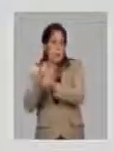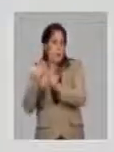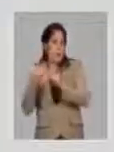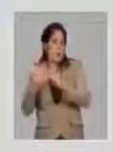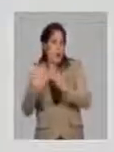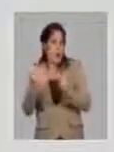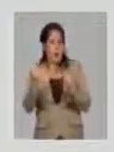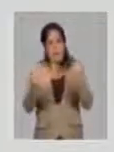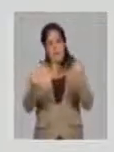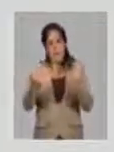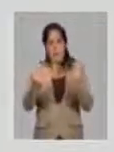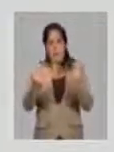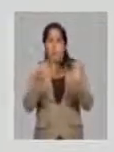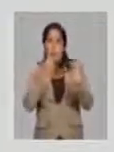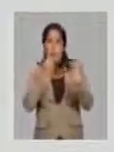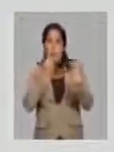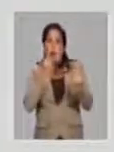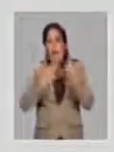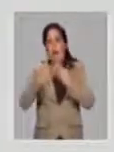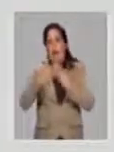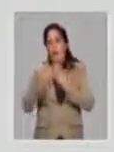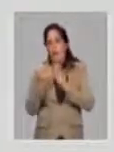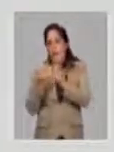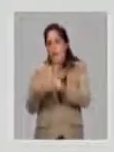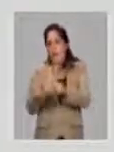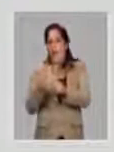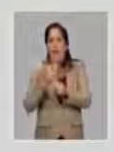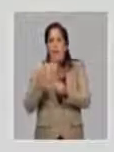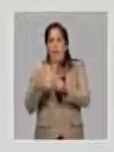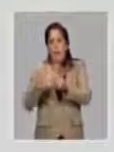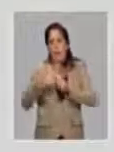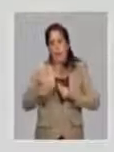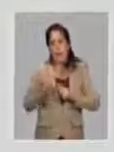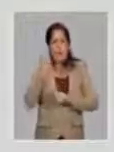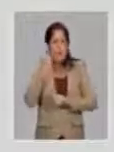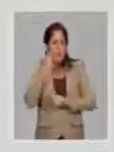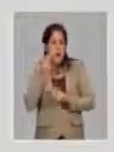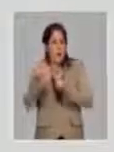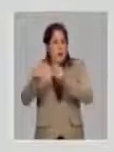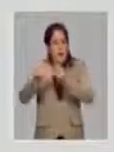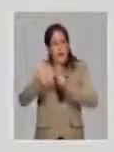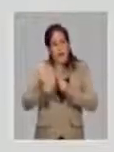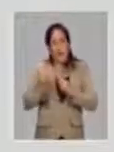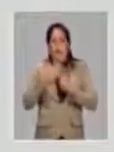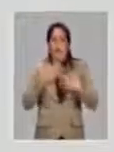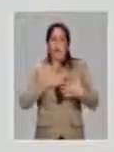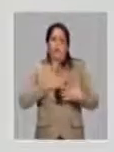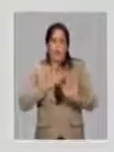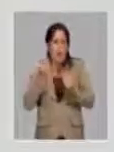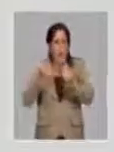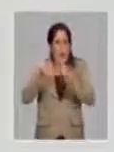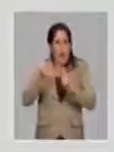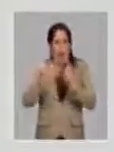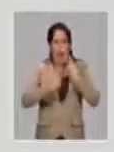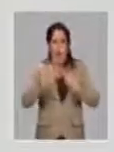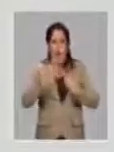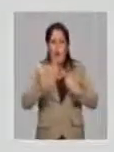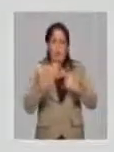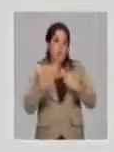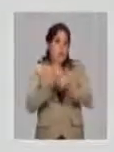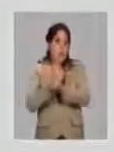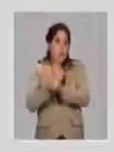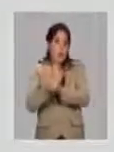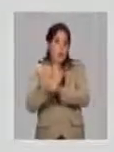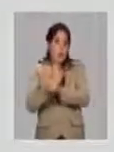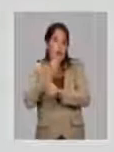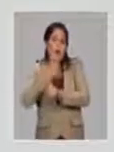bueno, pues está dado por la aparición de eventos adversos, el beneficio por la seguridad y por los resultados de inmunogenicidad, y el